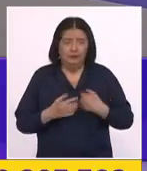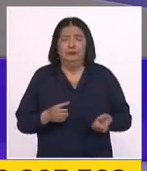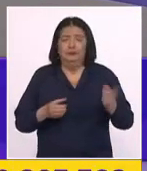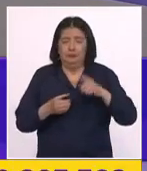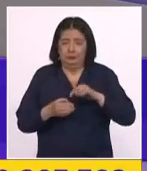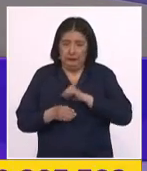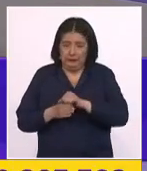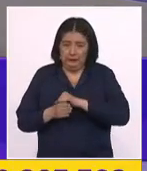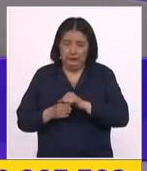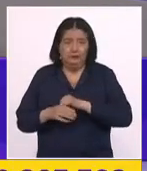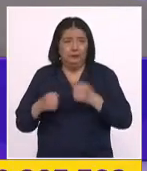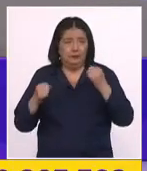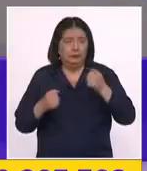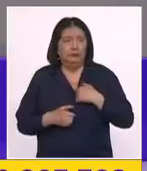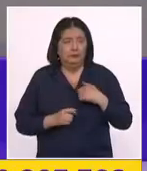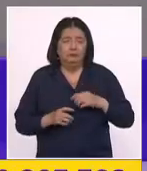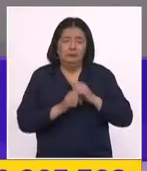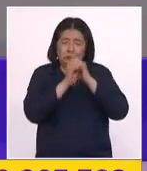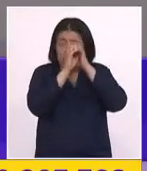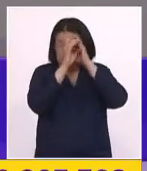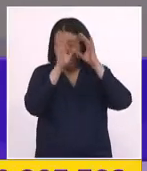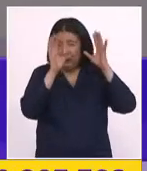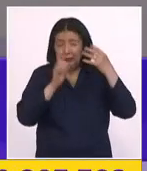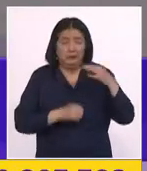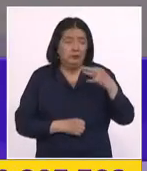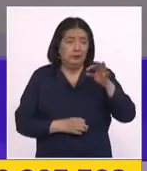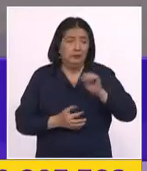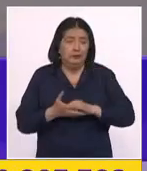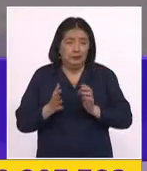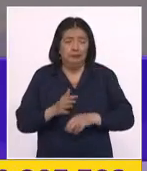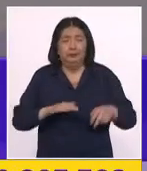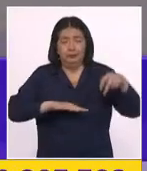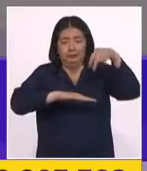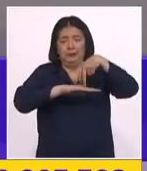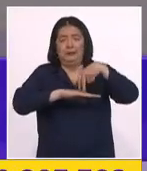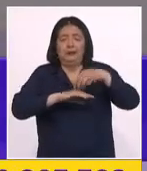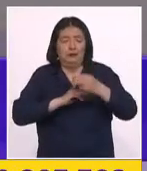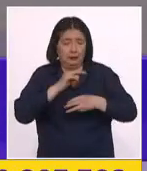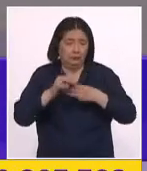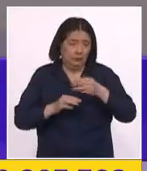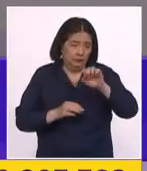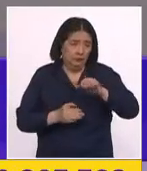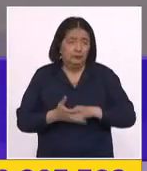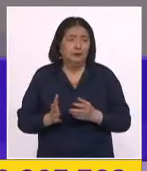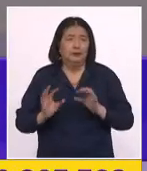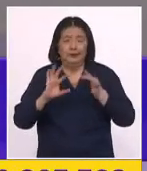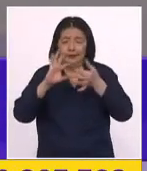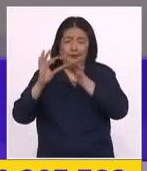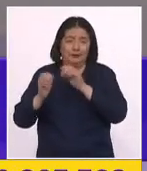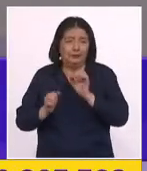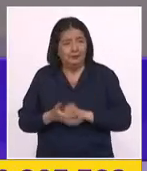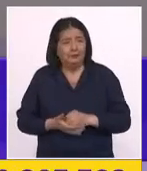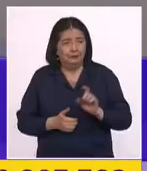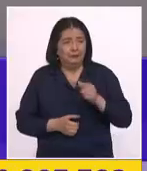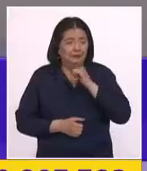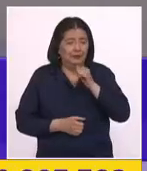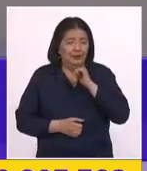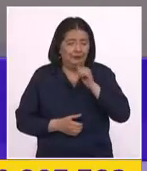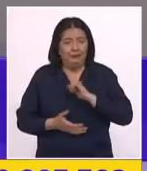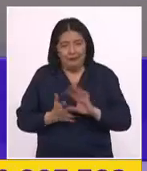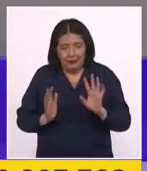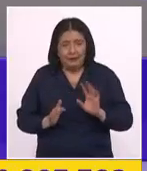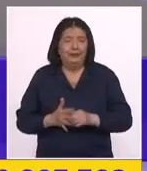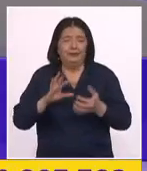deporte y mi sueño siempre ha sido pues llegar al podio, ¿no? Mundial y a los Juegos Olímpicos. Entonces también me falta todavía